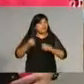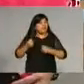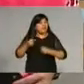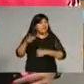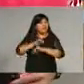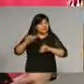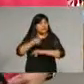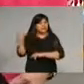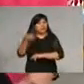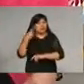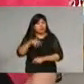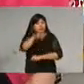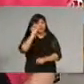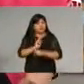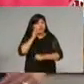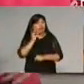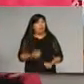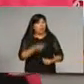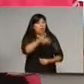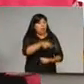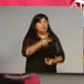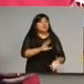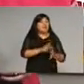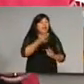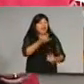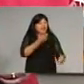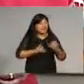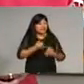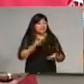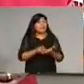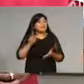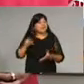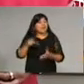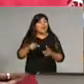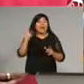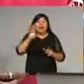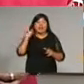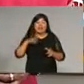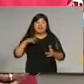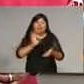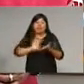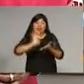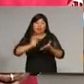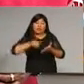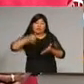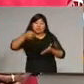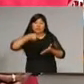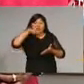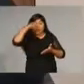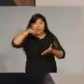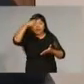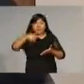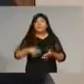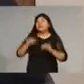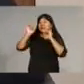que significa un gran beneficio para aquellas personas que a lo mejor están en deuda con el fisco no si